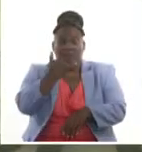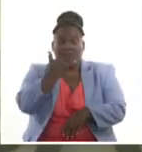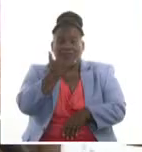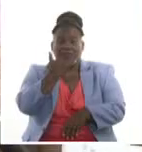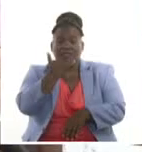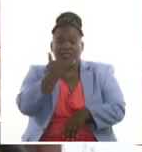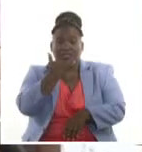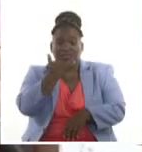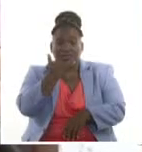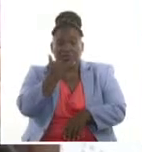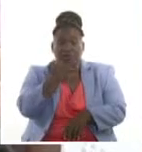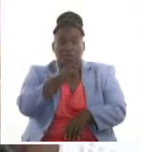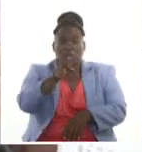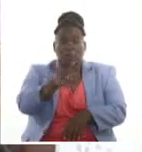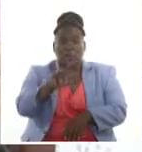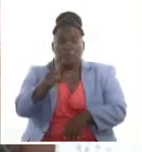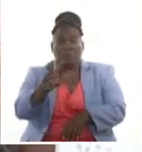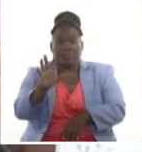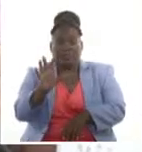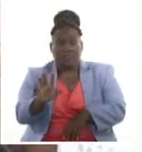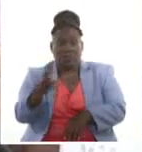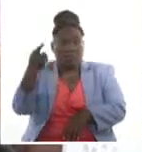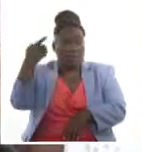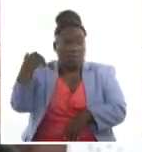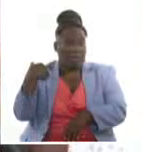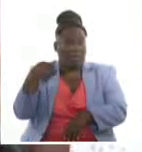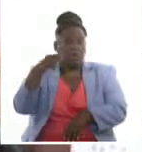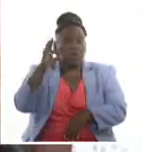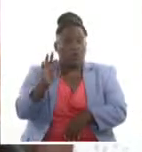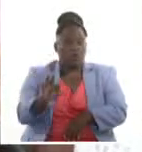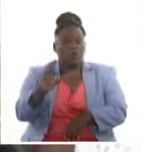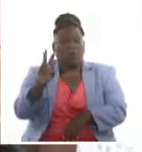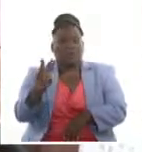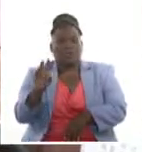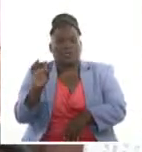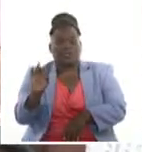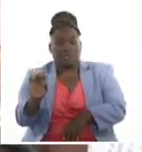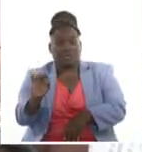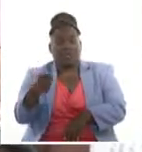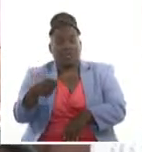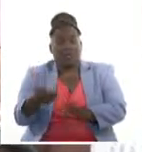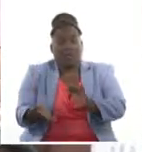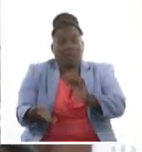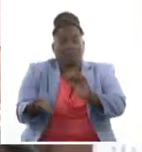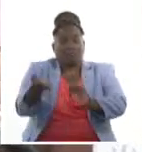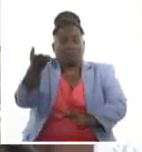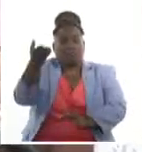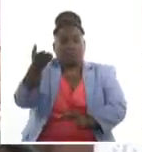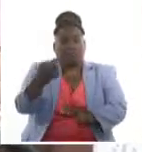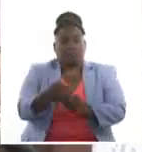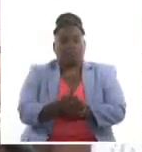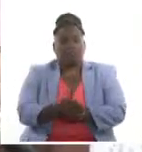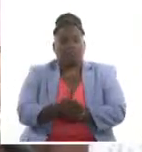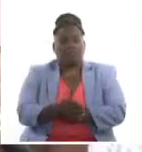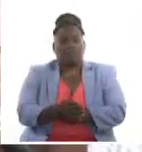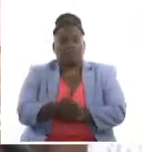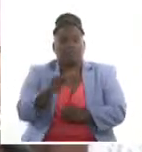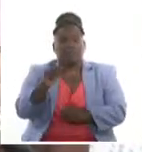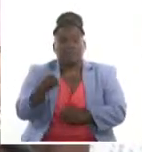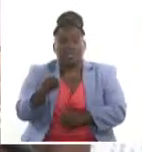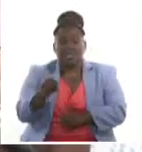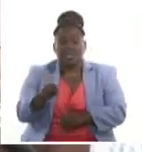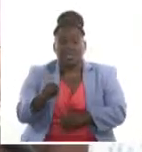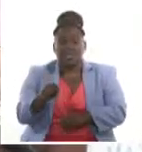a 925, fue 827, la demanda, la tendencia ha sido a crecer. Y eso ha hecho que, por supuesto,